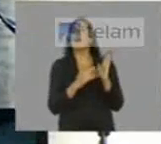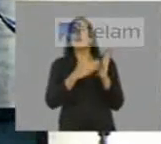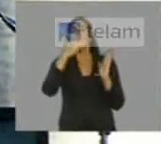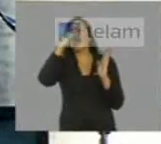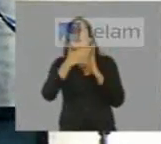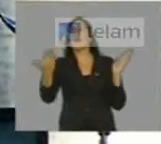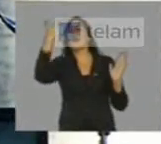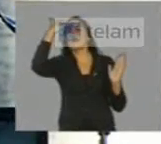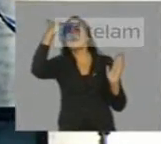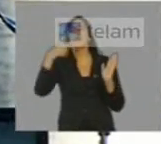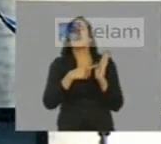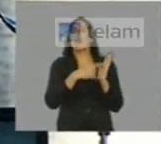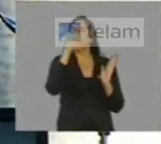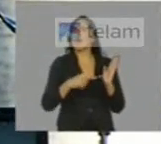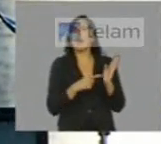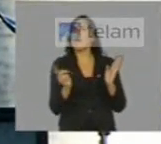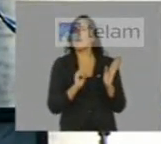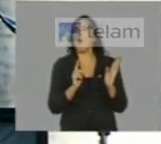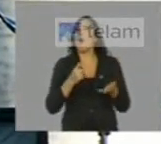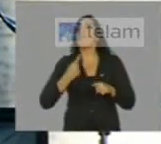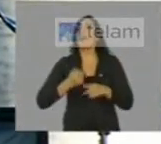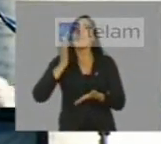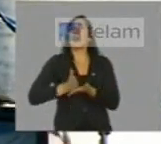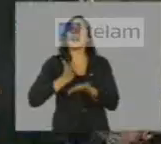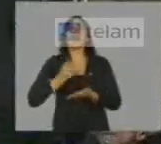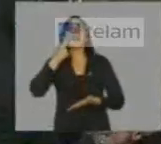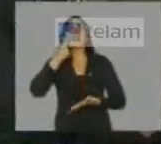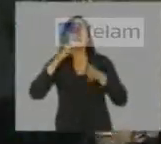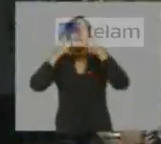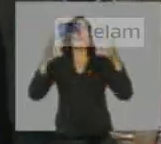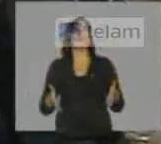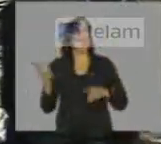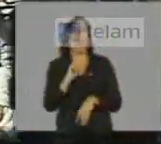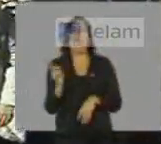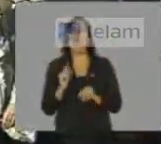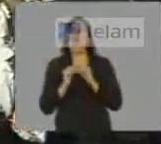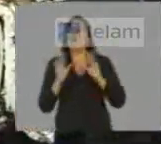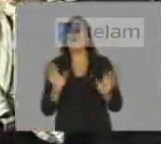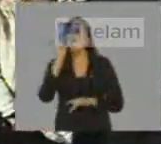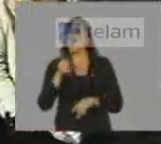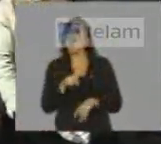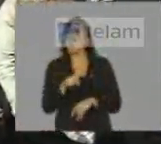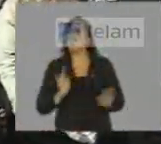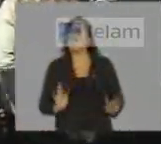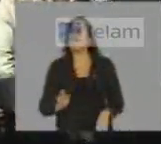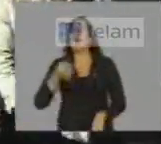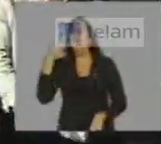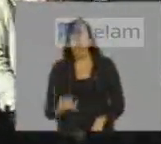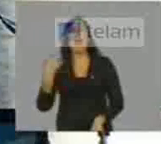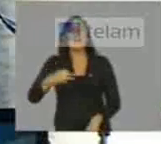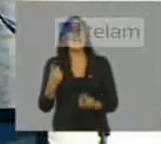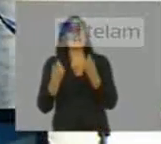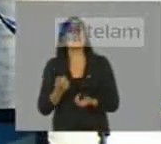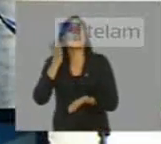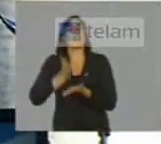es una cuestión de derecho institucional, es simplemente el derecho a tener una vida